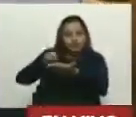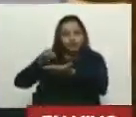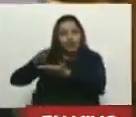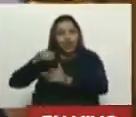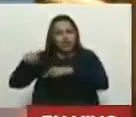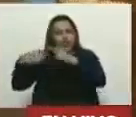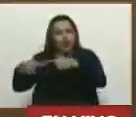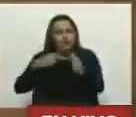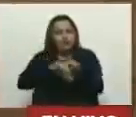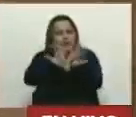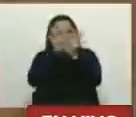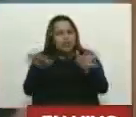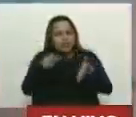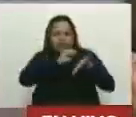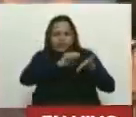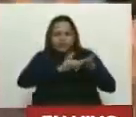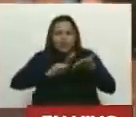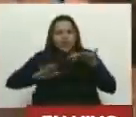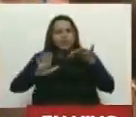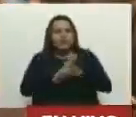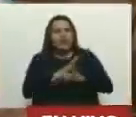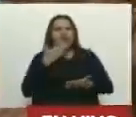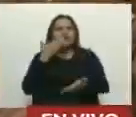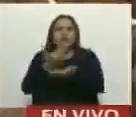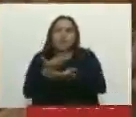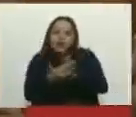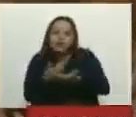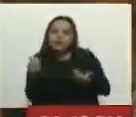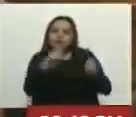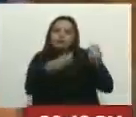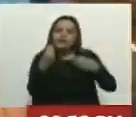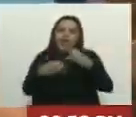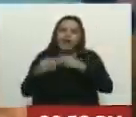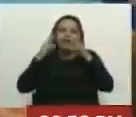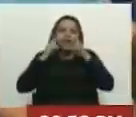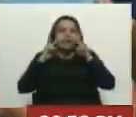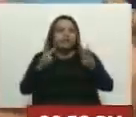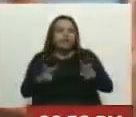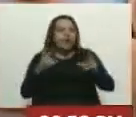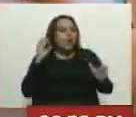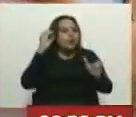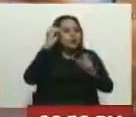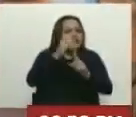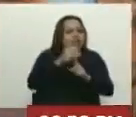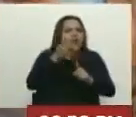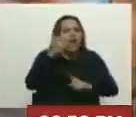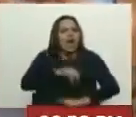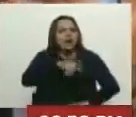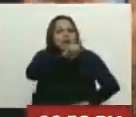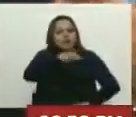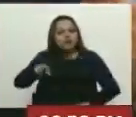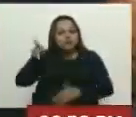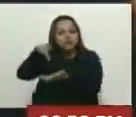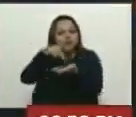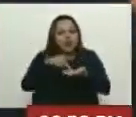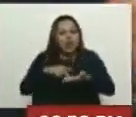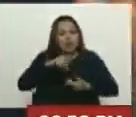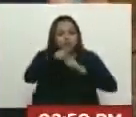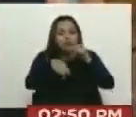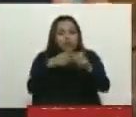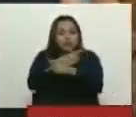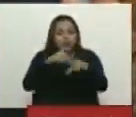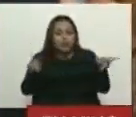toda la mañana, de los aportes, las visiones que tienen las participantes y los participantes de esta consulta